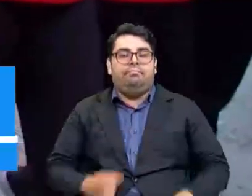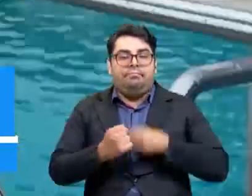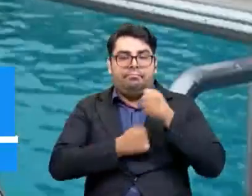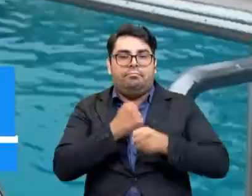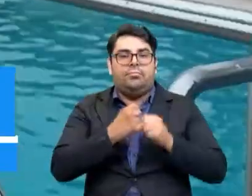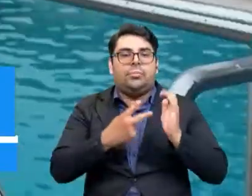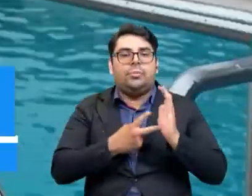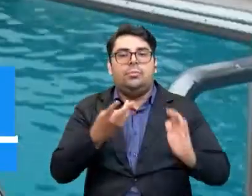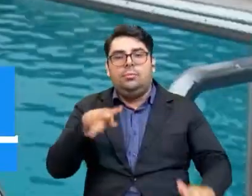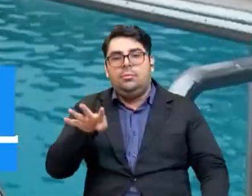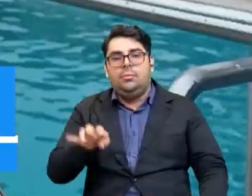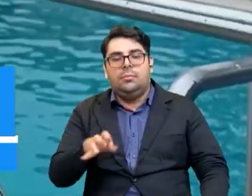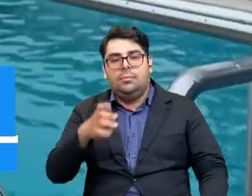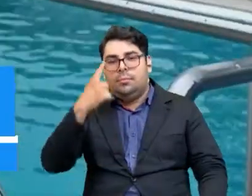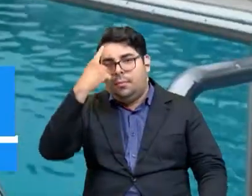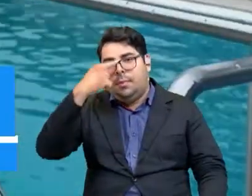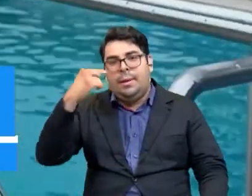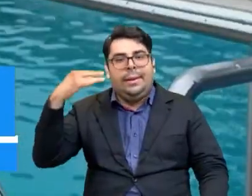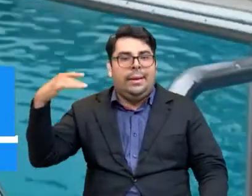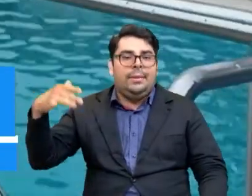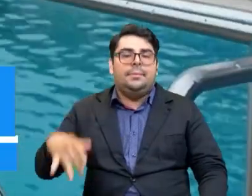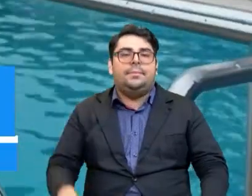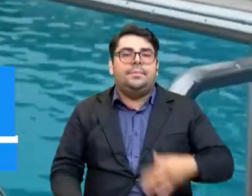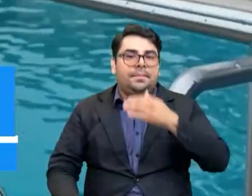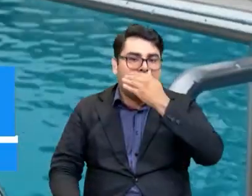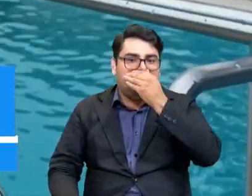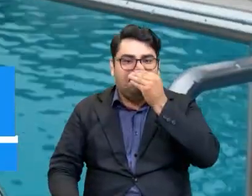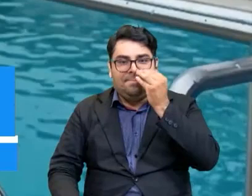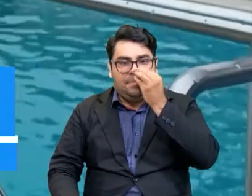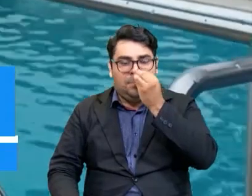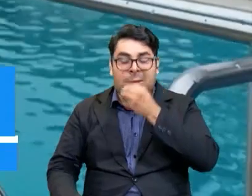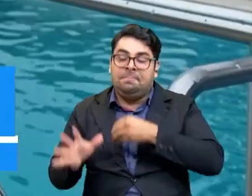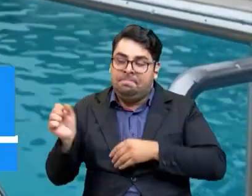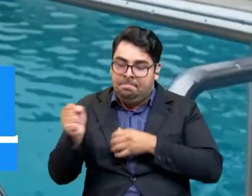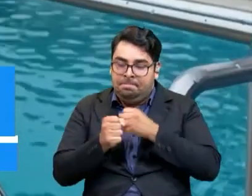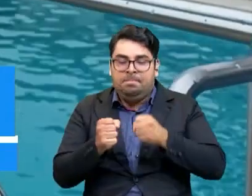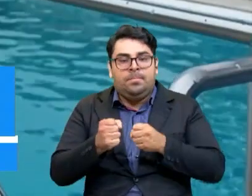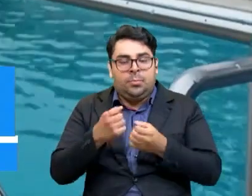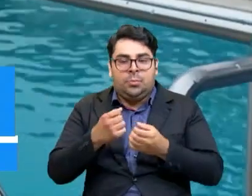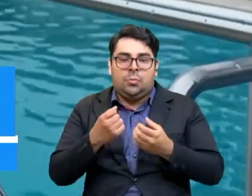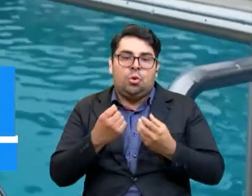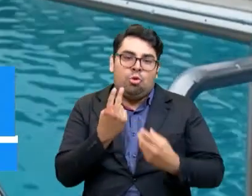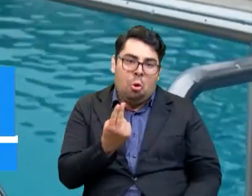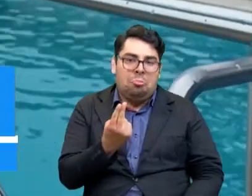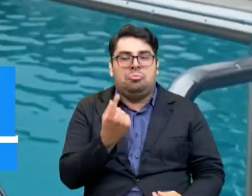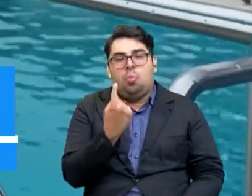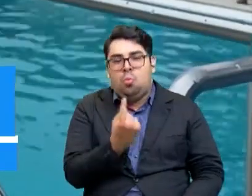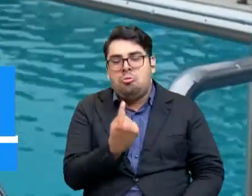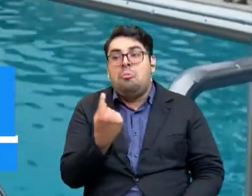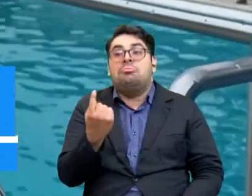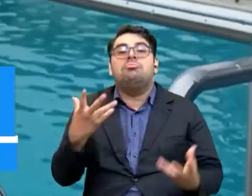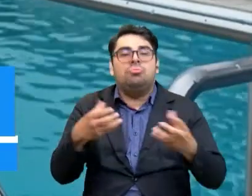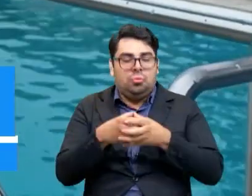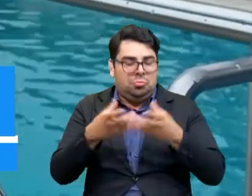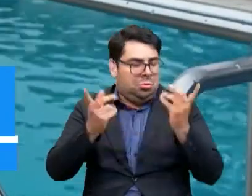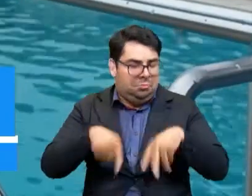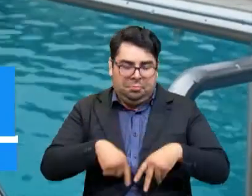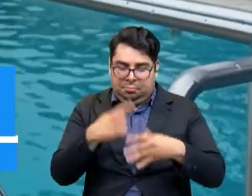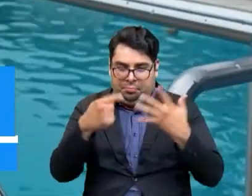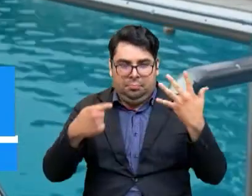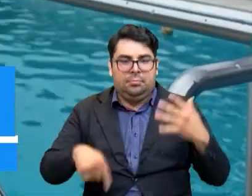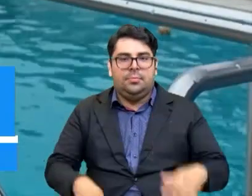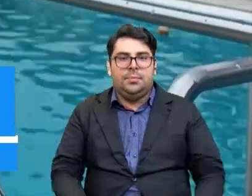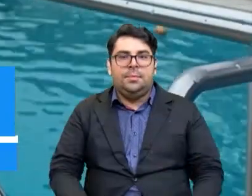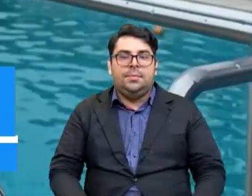2019. Pues vamos a llevar equipos, vamos a llevar duetos, vamos a llevar solos y pues la verdad tenemos